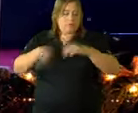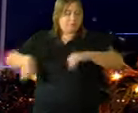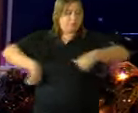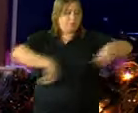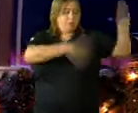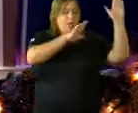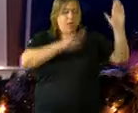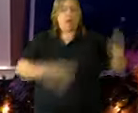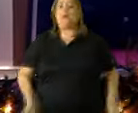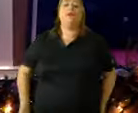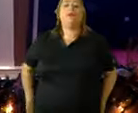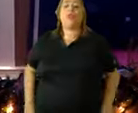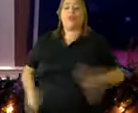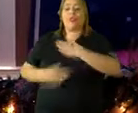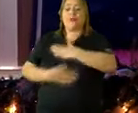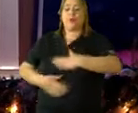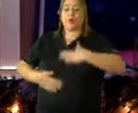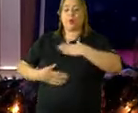también.